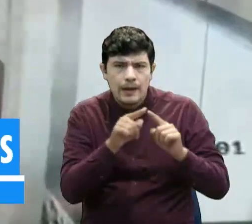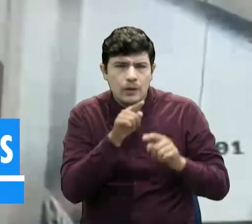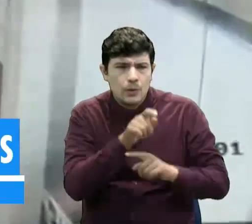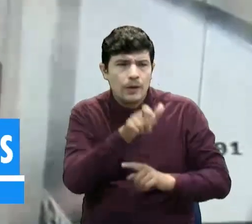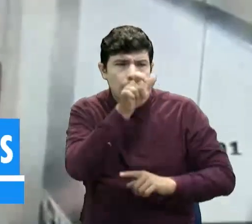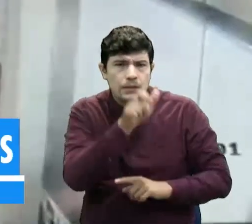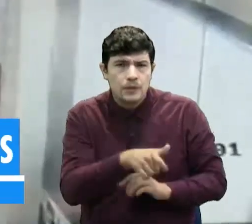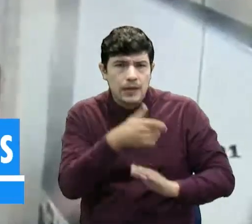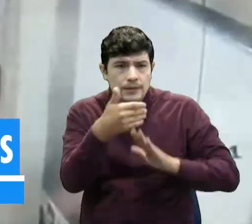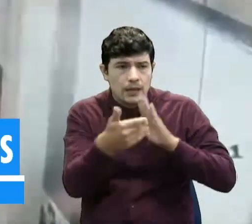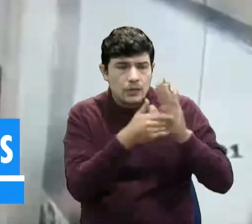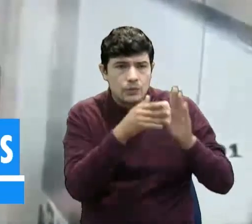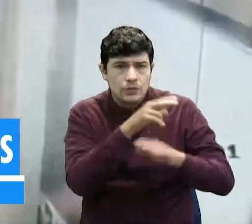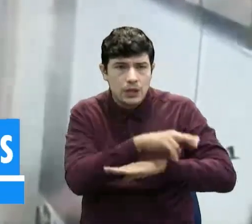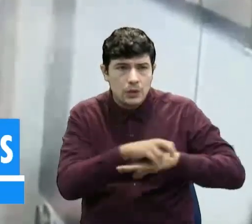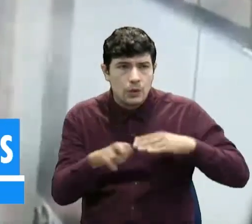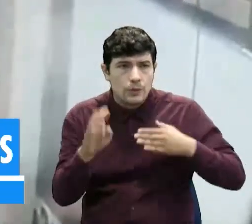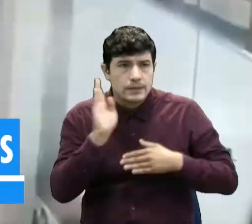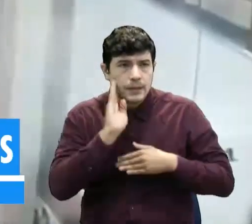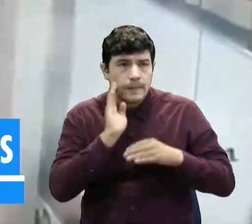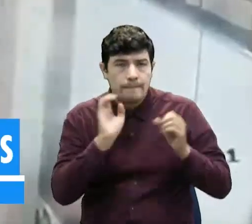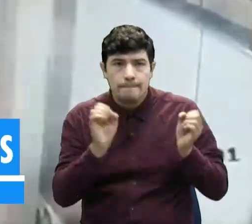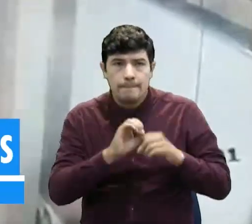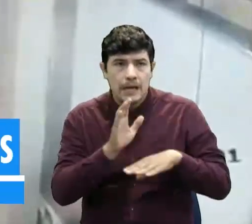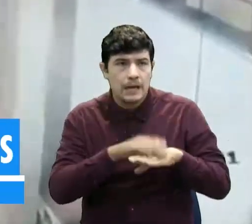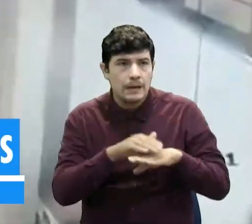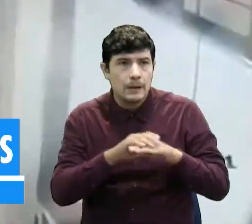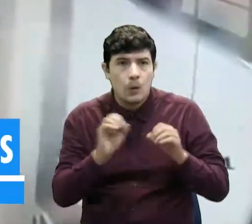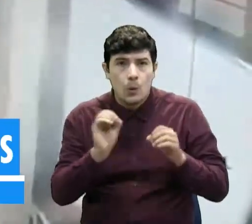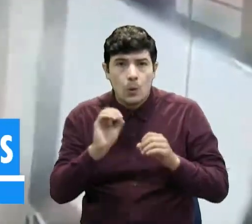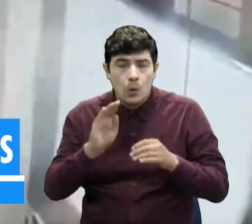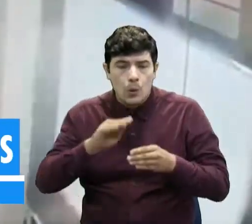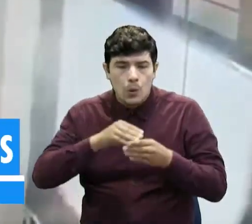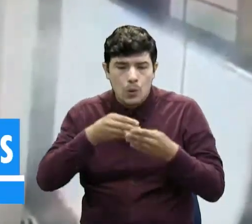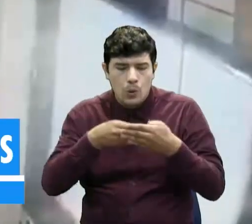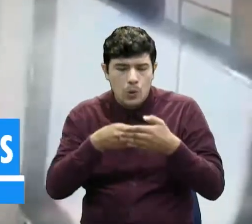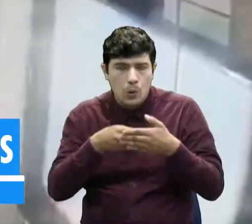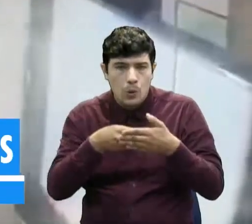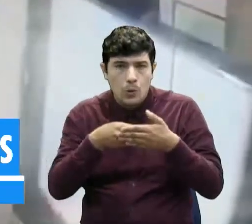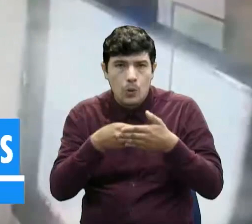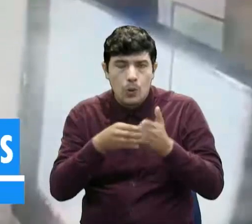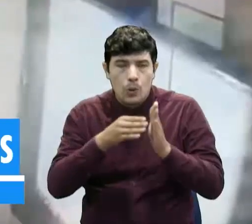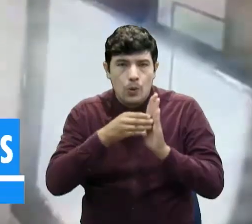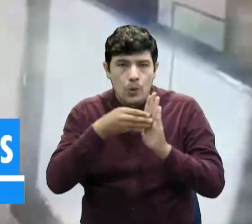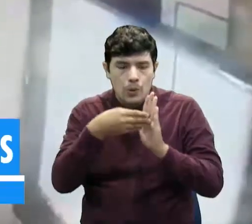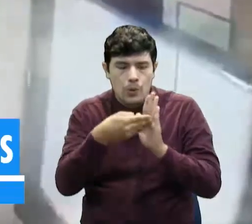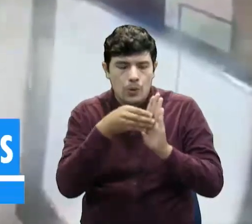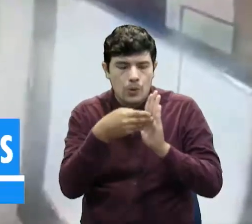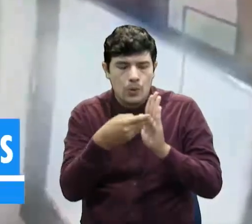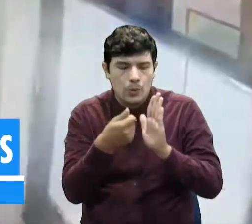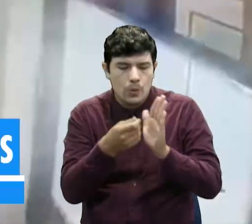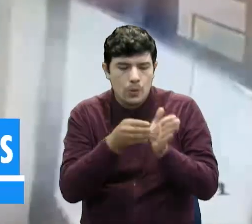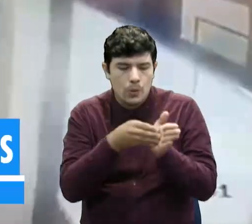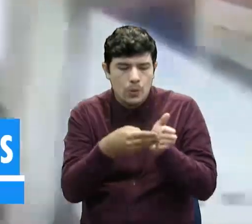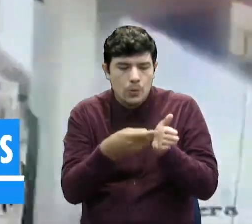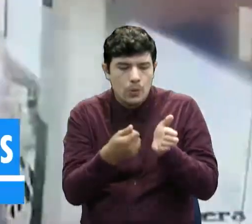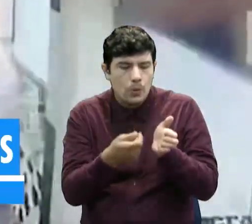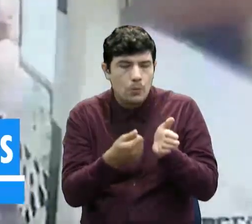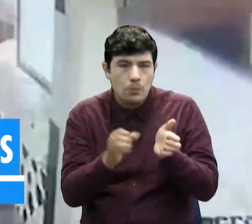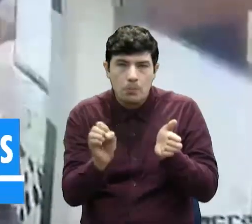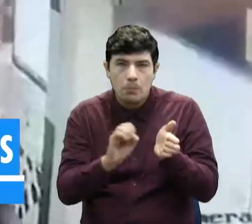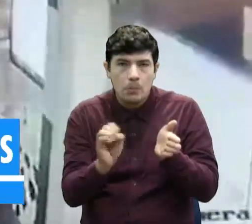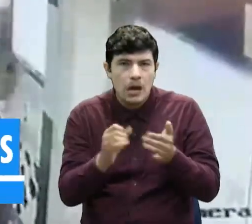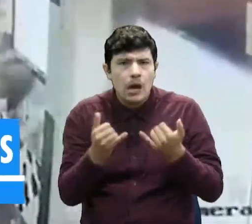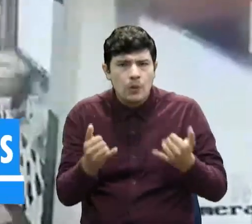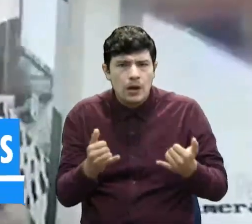persona que denuncie que le robaron su celular o su billetera. Estamos frente a un hecho de